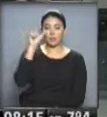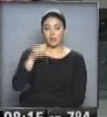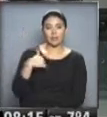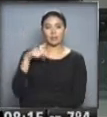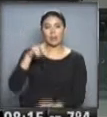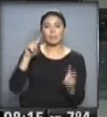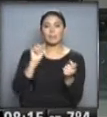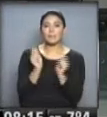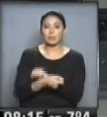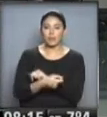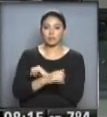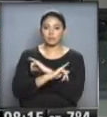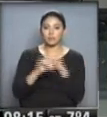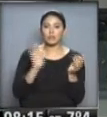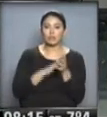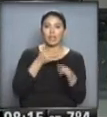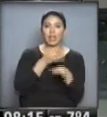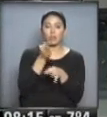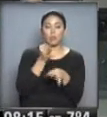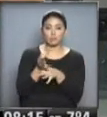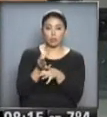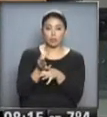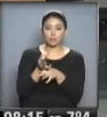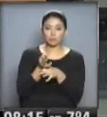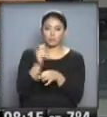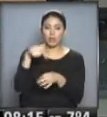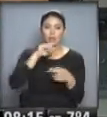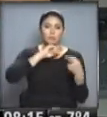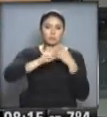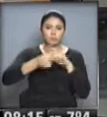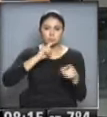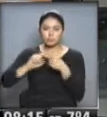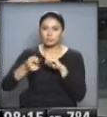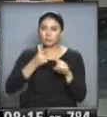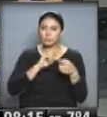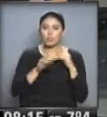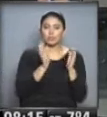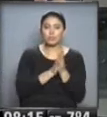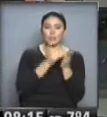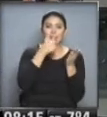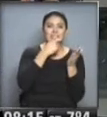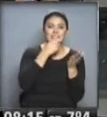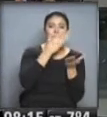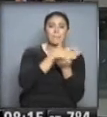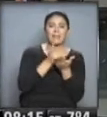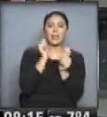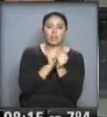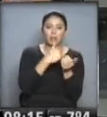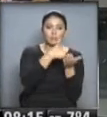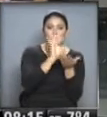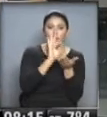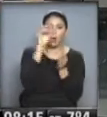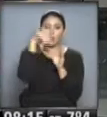les vamos a cambiar de tema para hablar de educación porque mientras se está debatiendo y discutiendo la eliminación o no de la materia historia